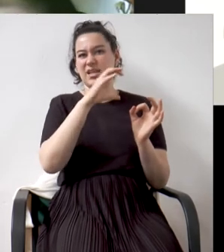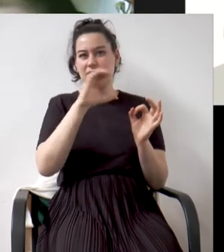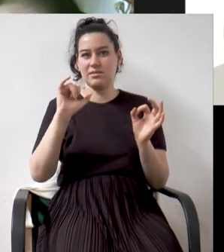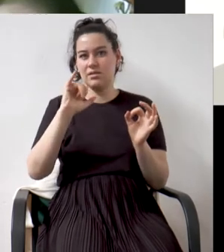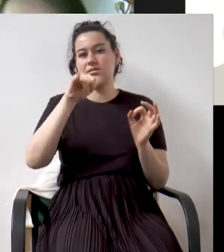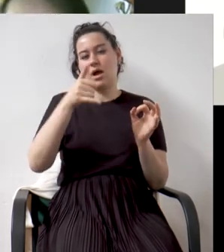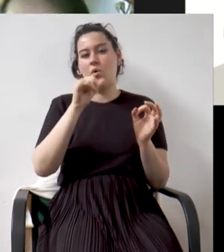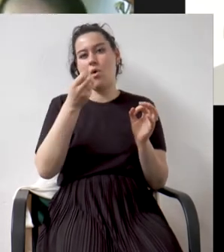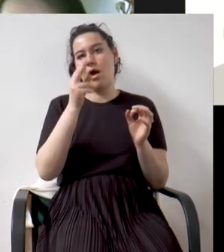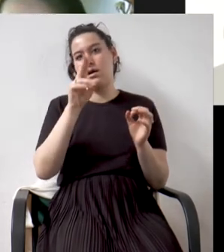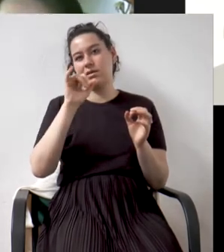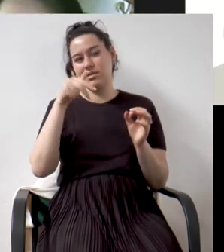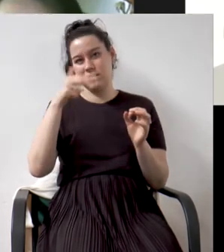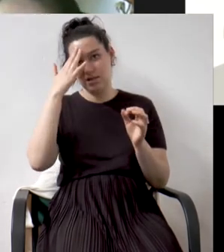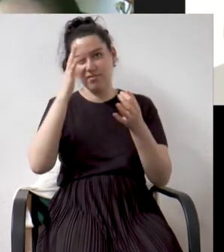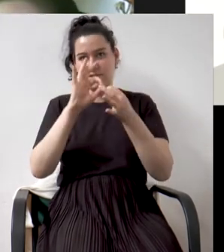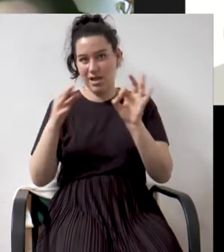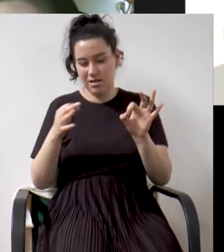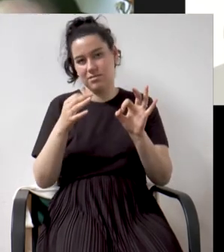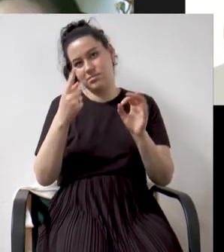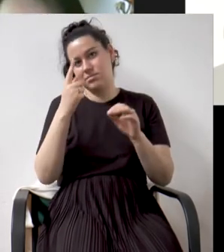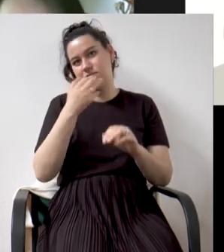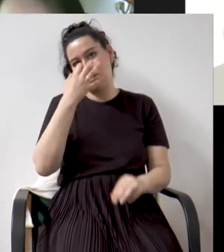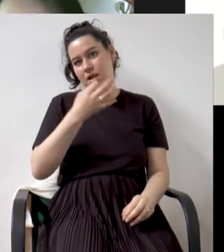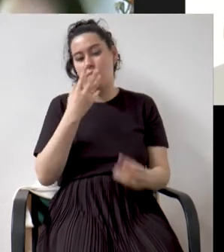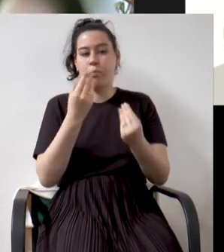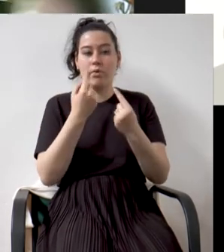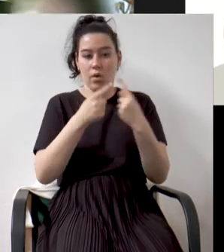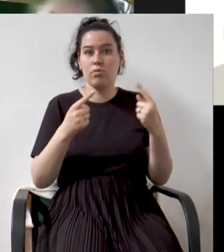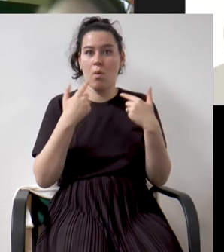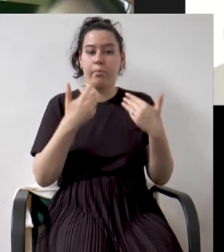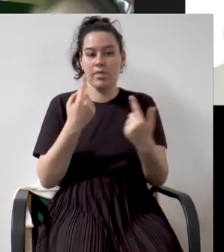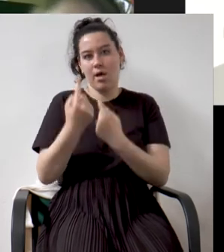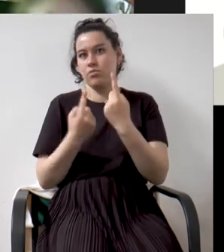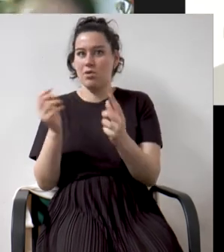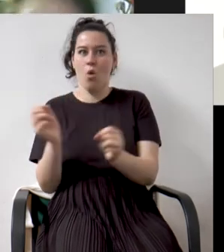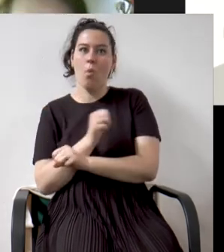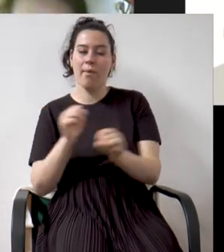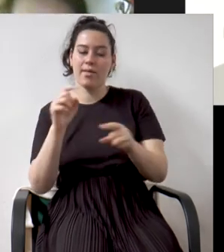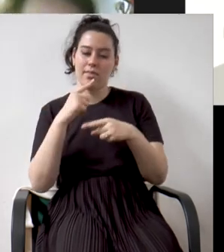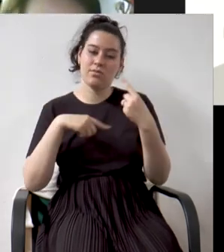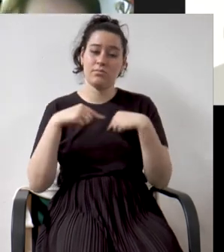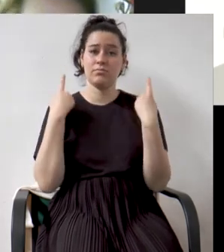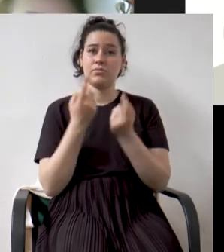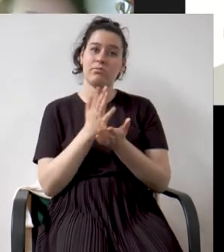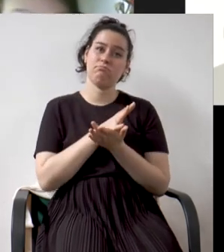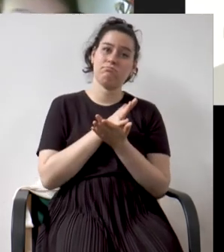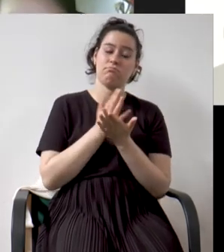habrá escuchado, servicio de capacidades diferentes. Volvimos a hacer algunas cosas, pero otras cosas no. Entonces estamos ahí como una especie